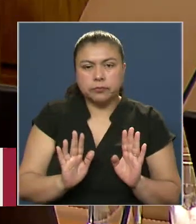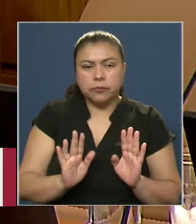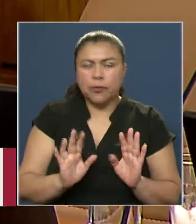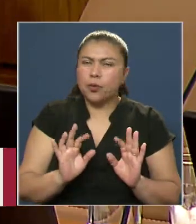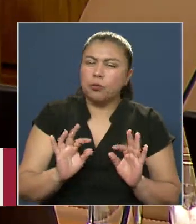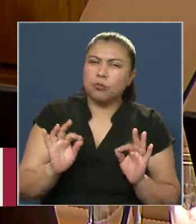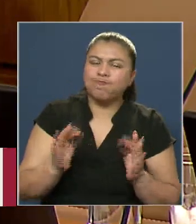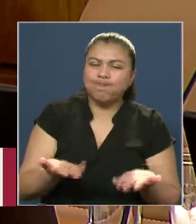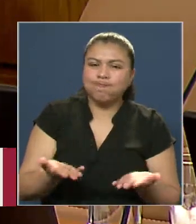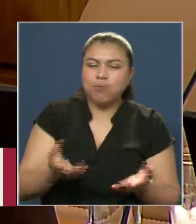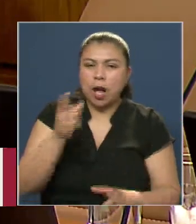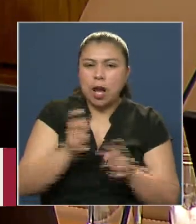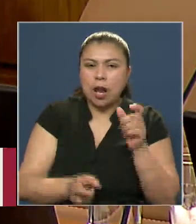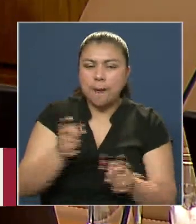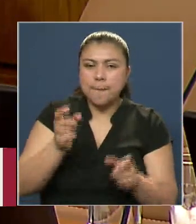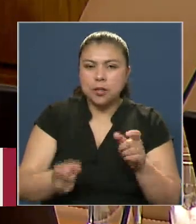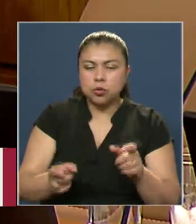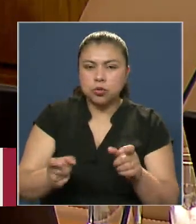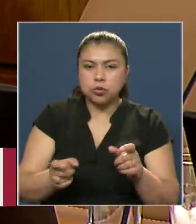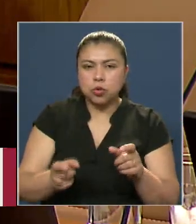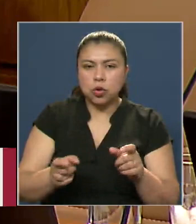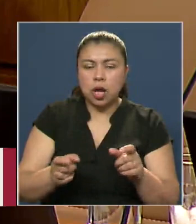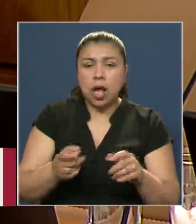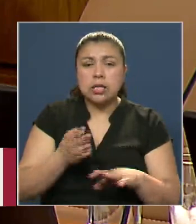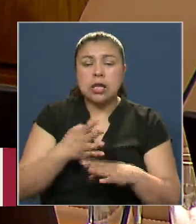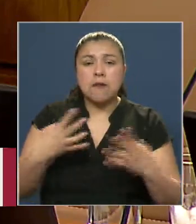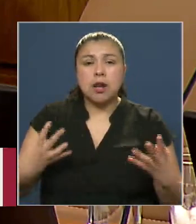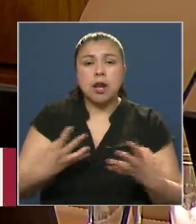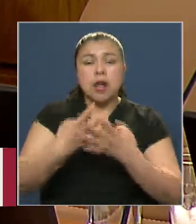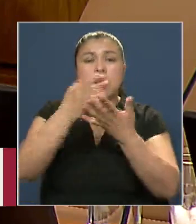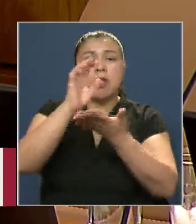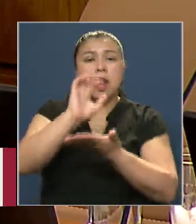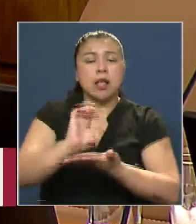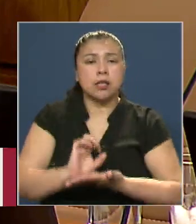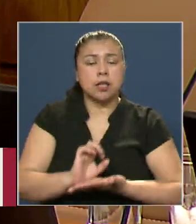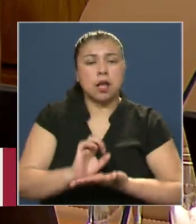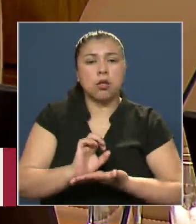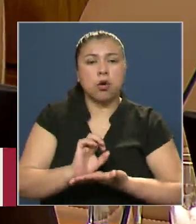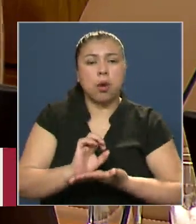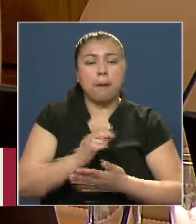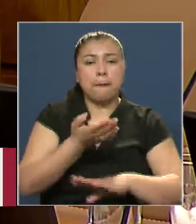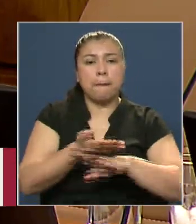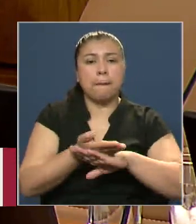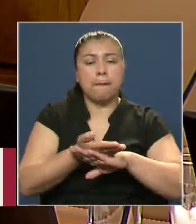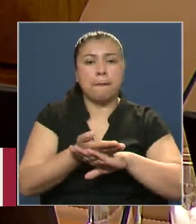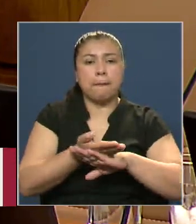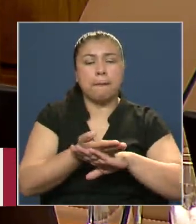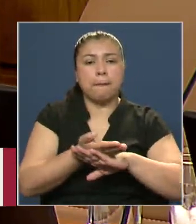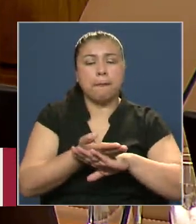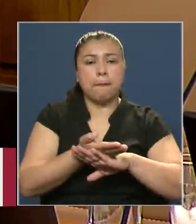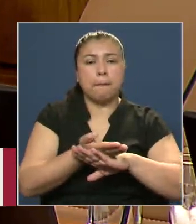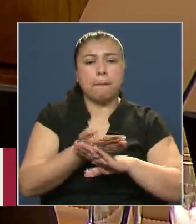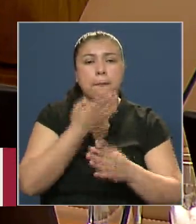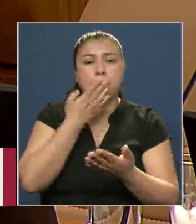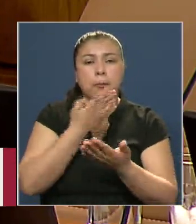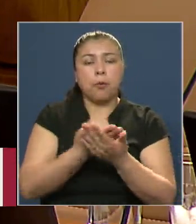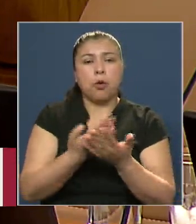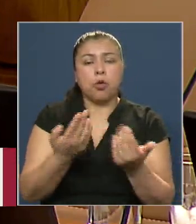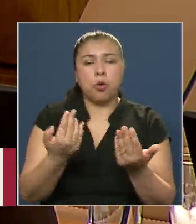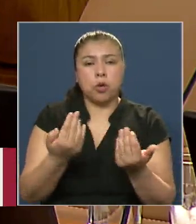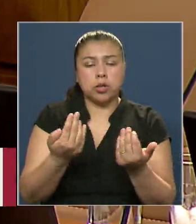sustantivo a la gente que recurre a las redes del Estado para solicitar auxilio cuando lo